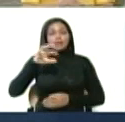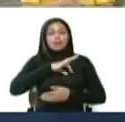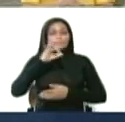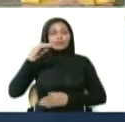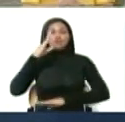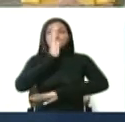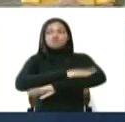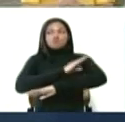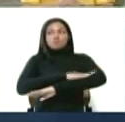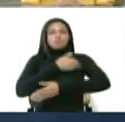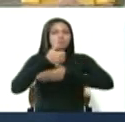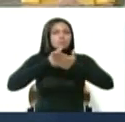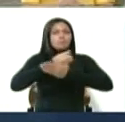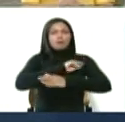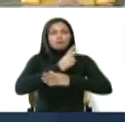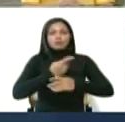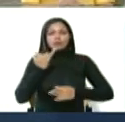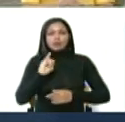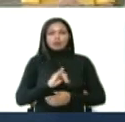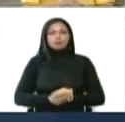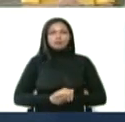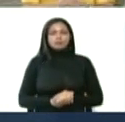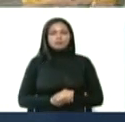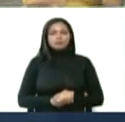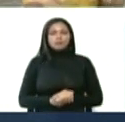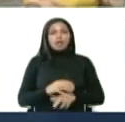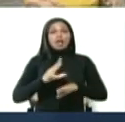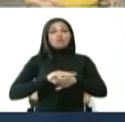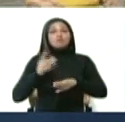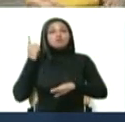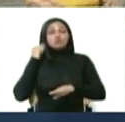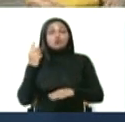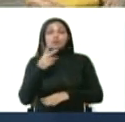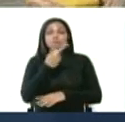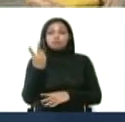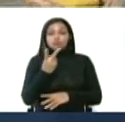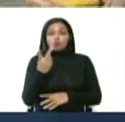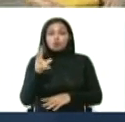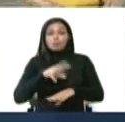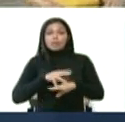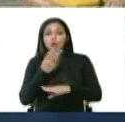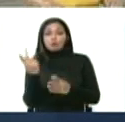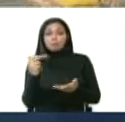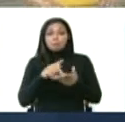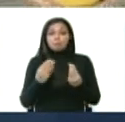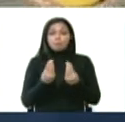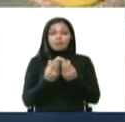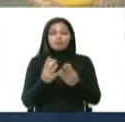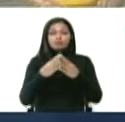moral combativa de la doctora Muro, de los doctores, de todos.